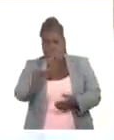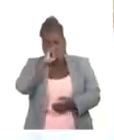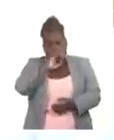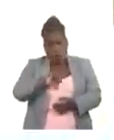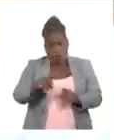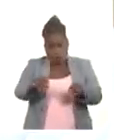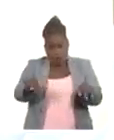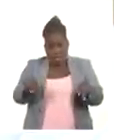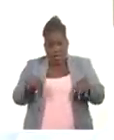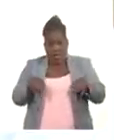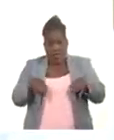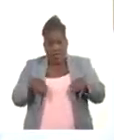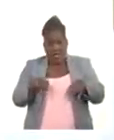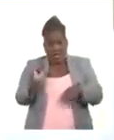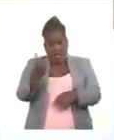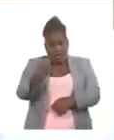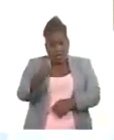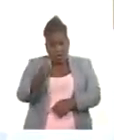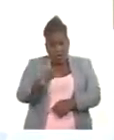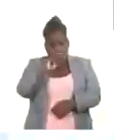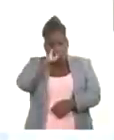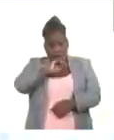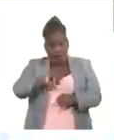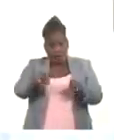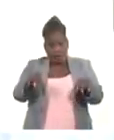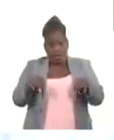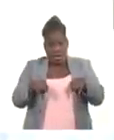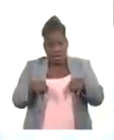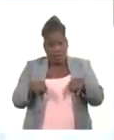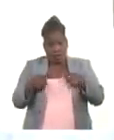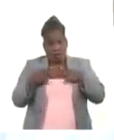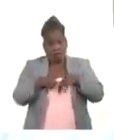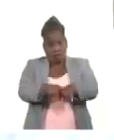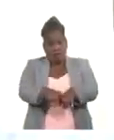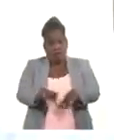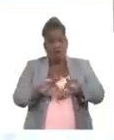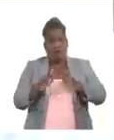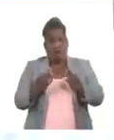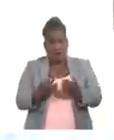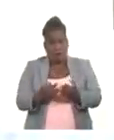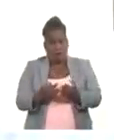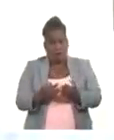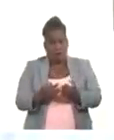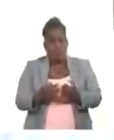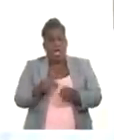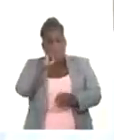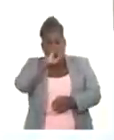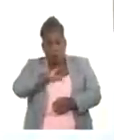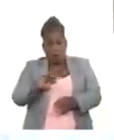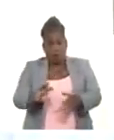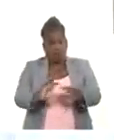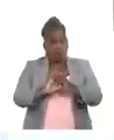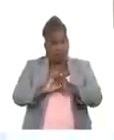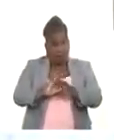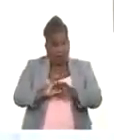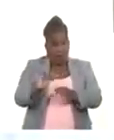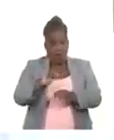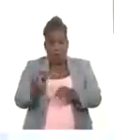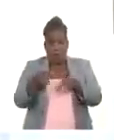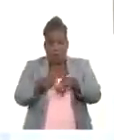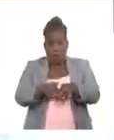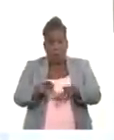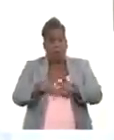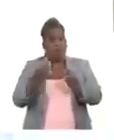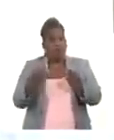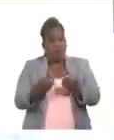la sala, los 10 niños que están en la sala, están acompañados de sus familiares, y los que están en terapia también. O sea, son los familiares